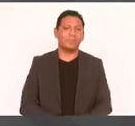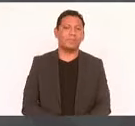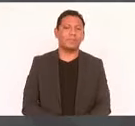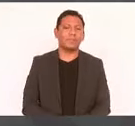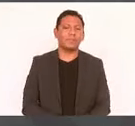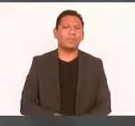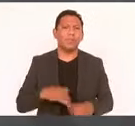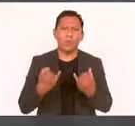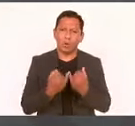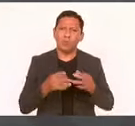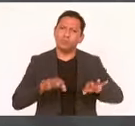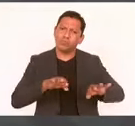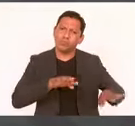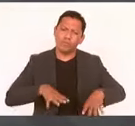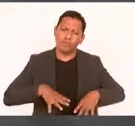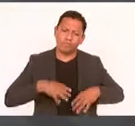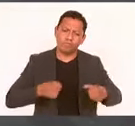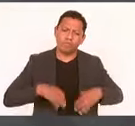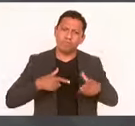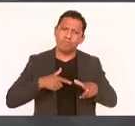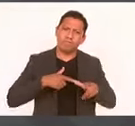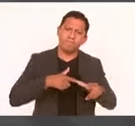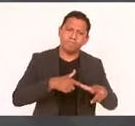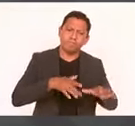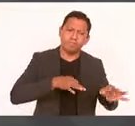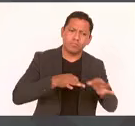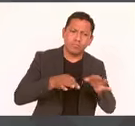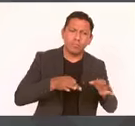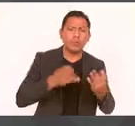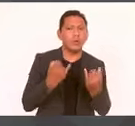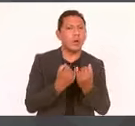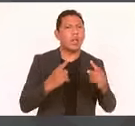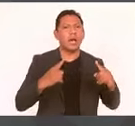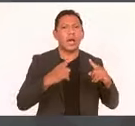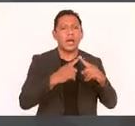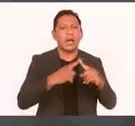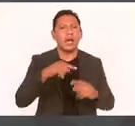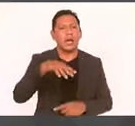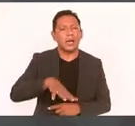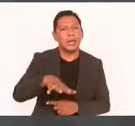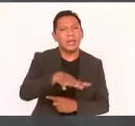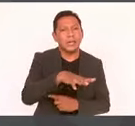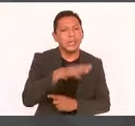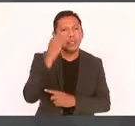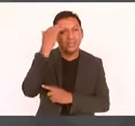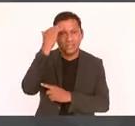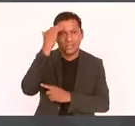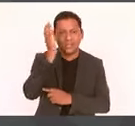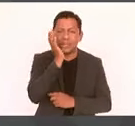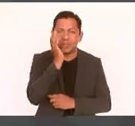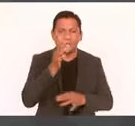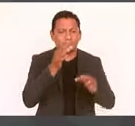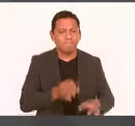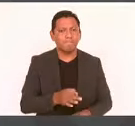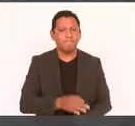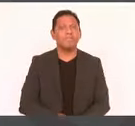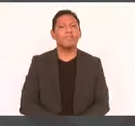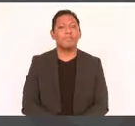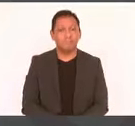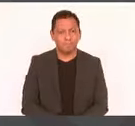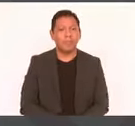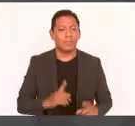estamos trabajando muy fuertemente en el caso de la Catedral de San Cristóbal de las Casas,